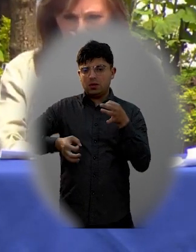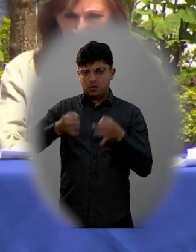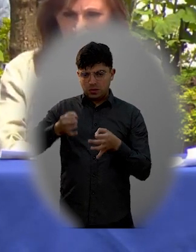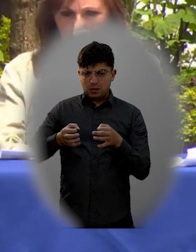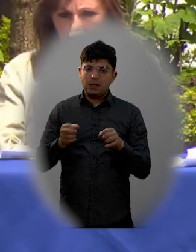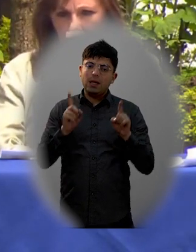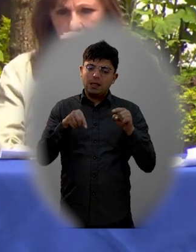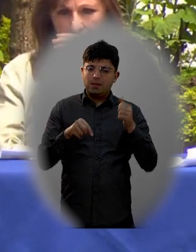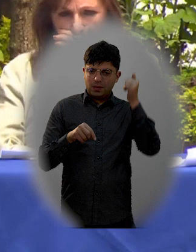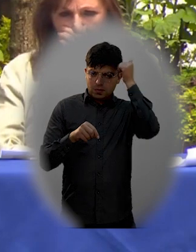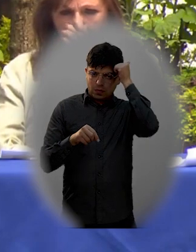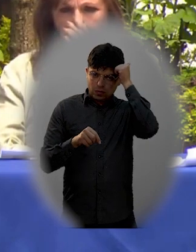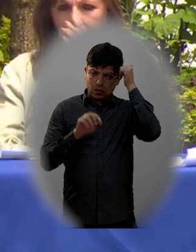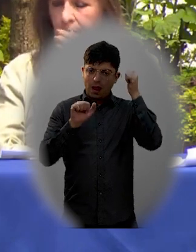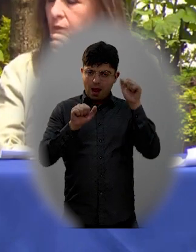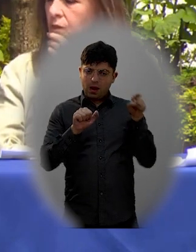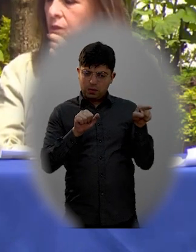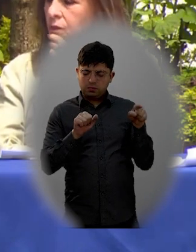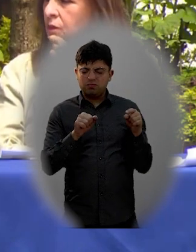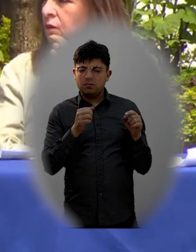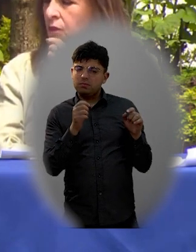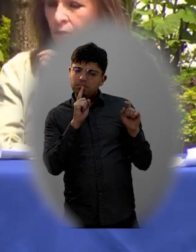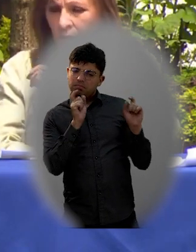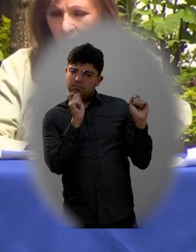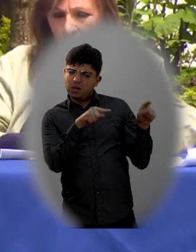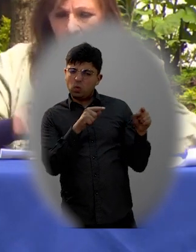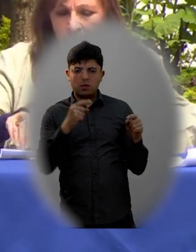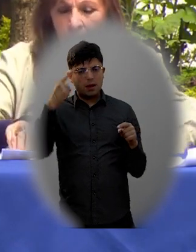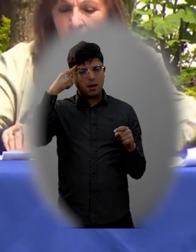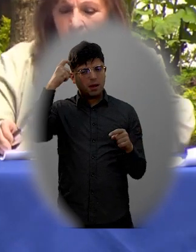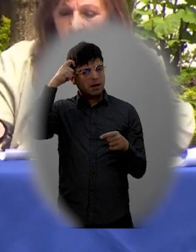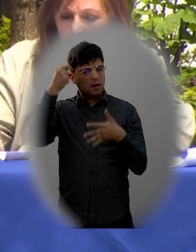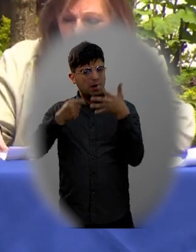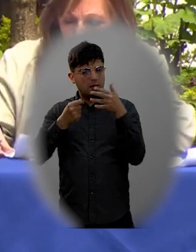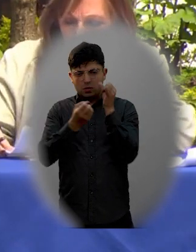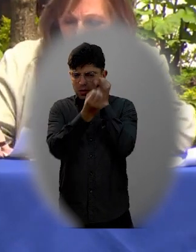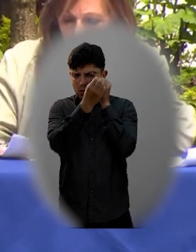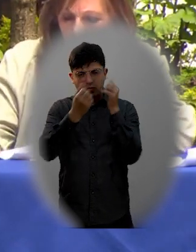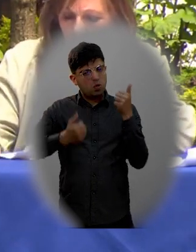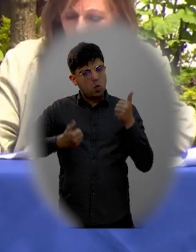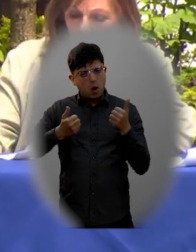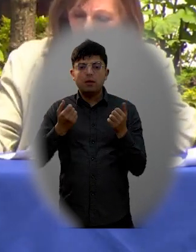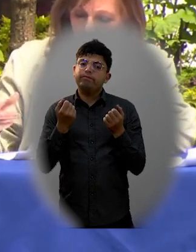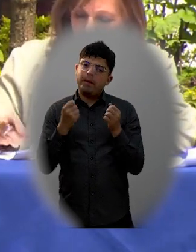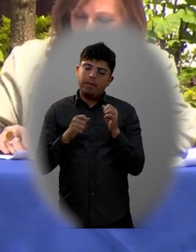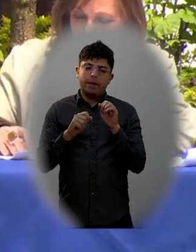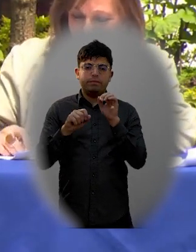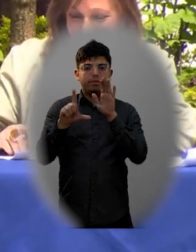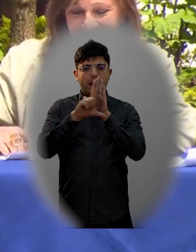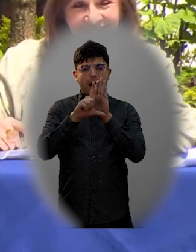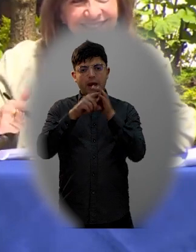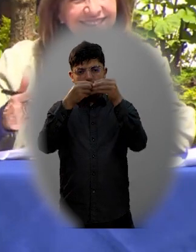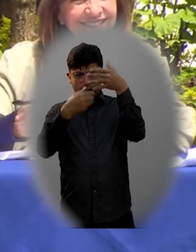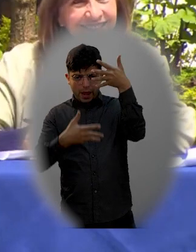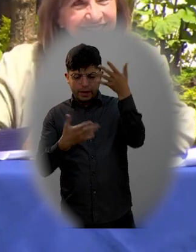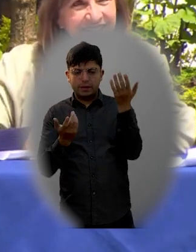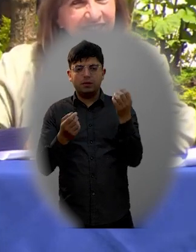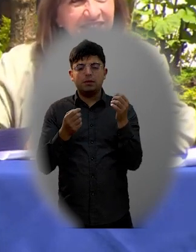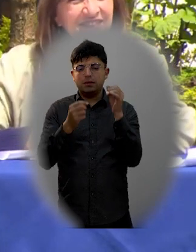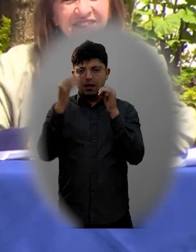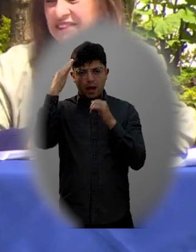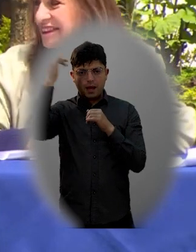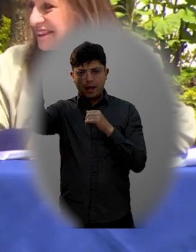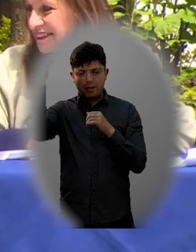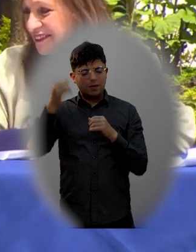justicia y como maestra, quisiéramos preguntarte qué retos pedagógicos, políticos y académicos, que cada vez que leo esas